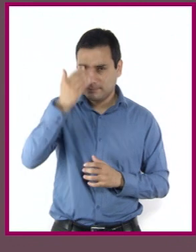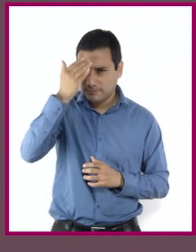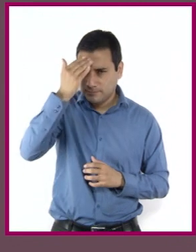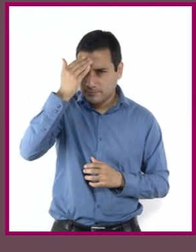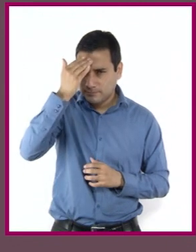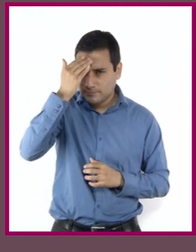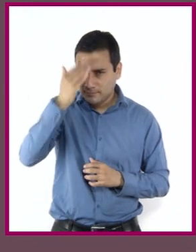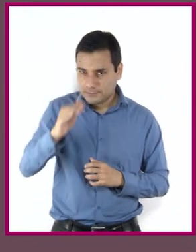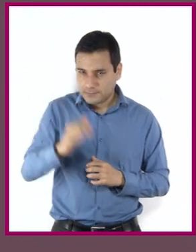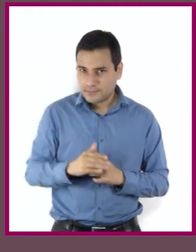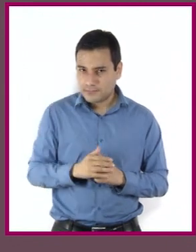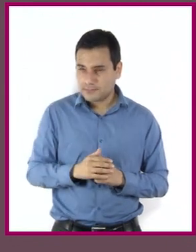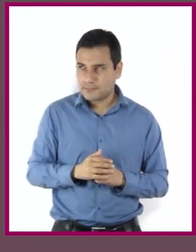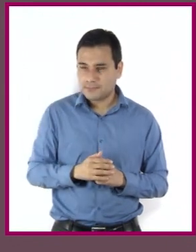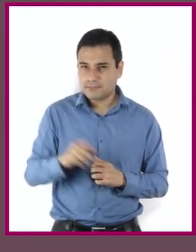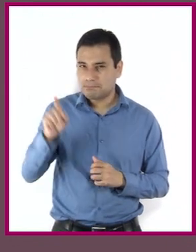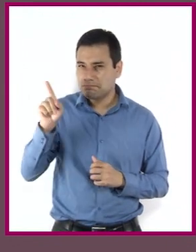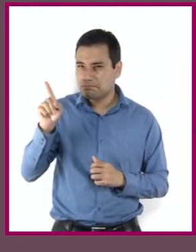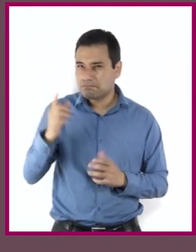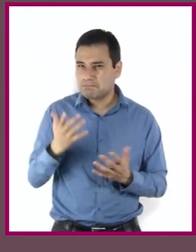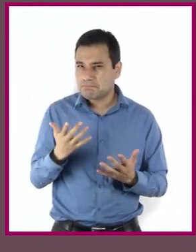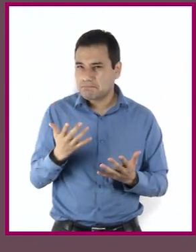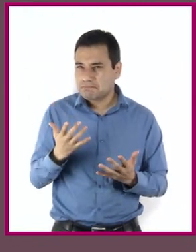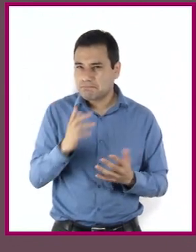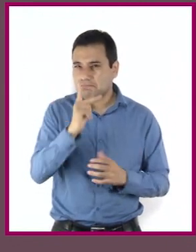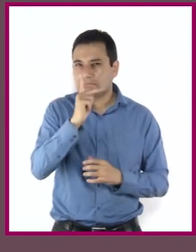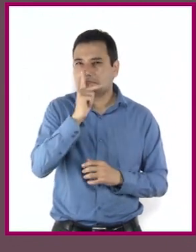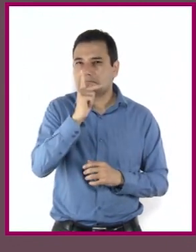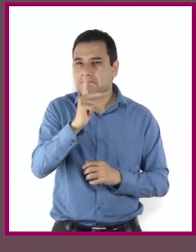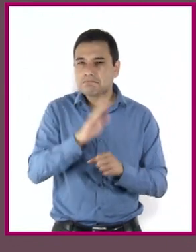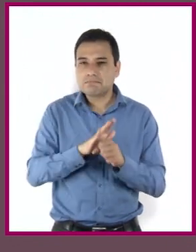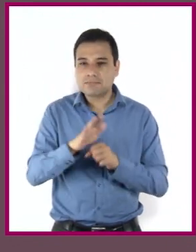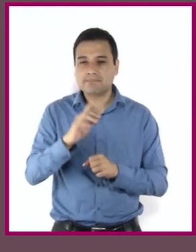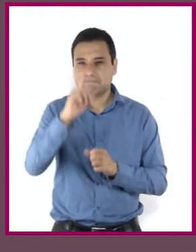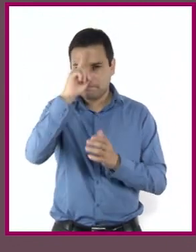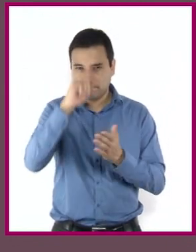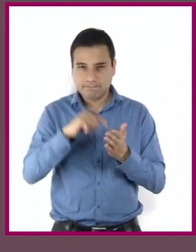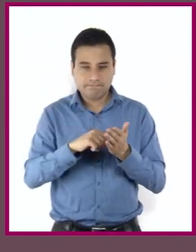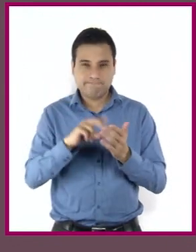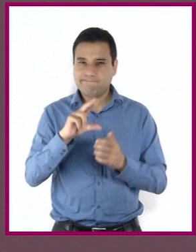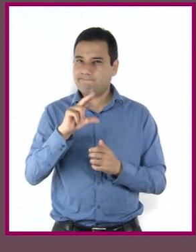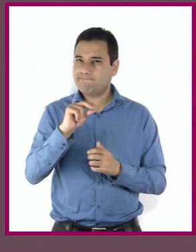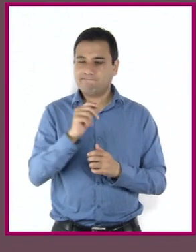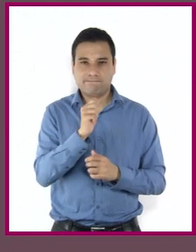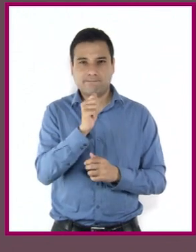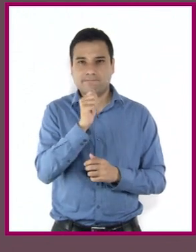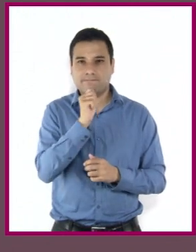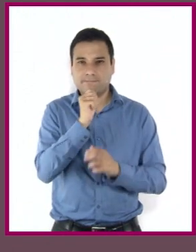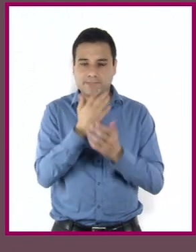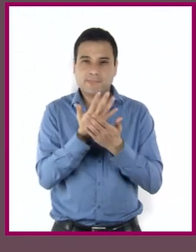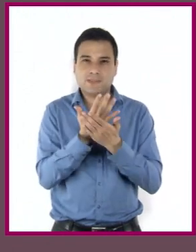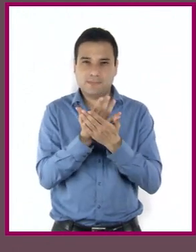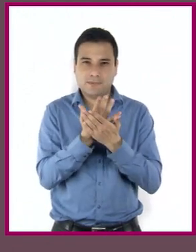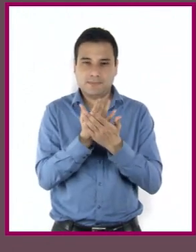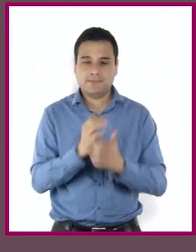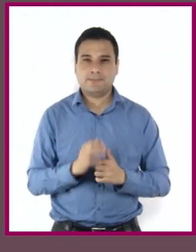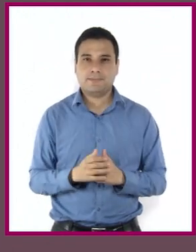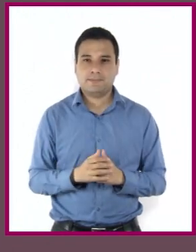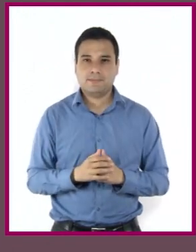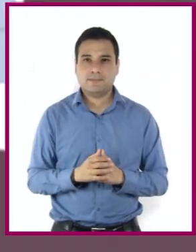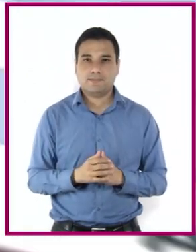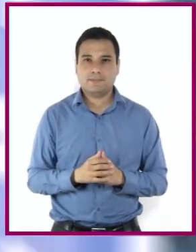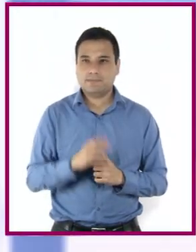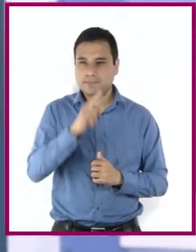procesos históricos que están en el tablero? Creo que no. Aún no. Me faltan pistas. No